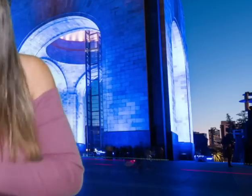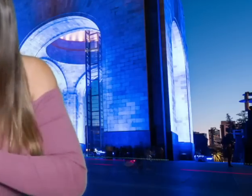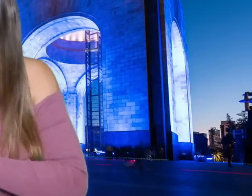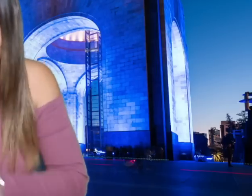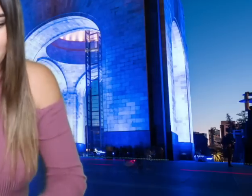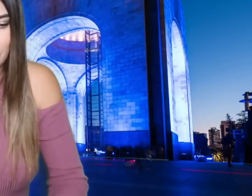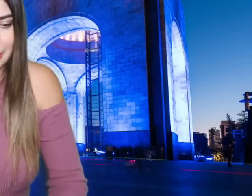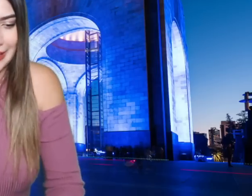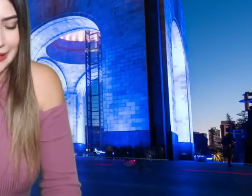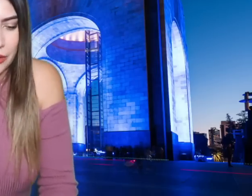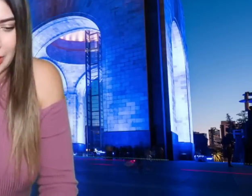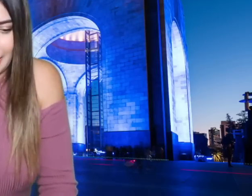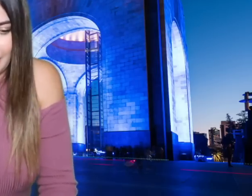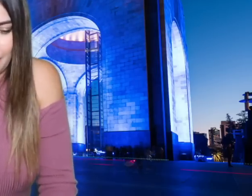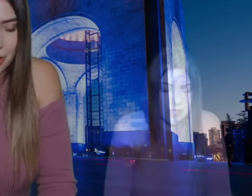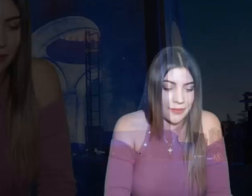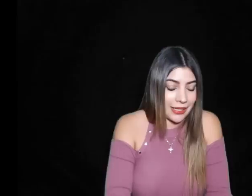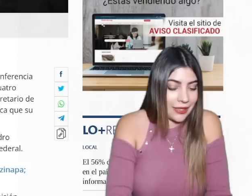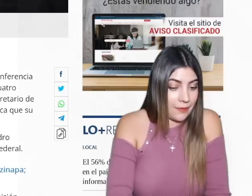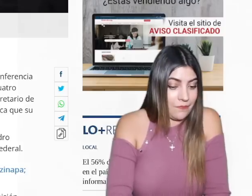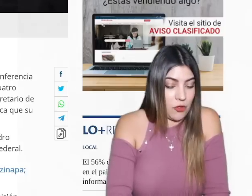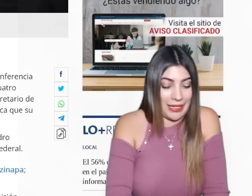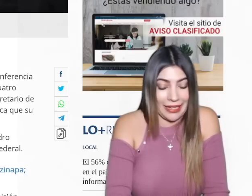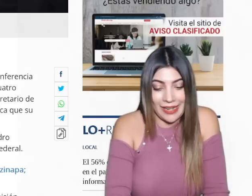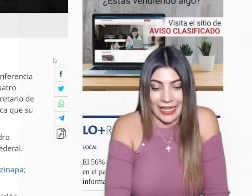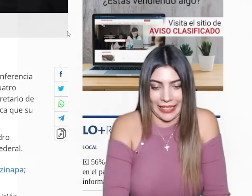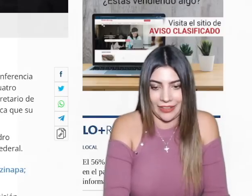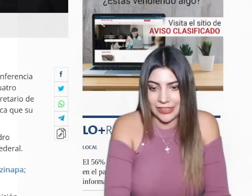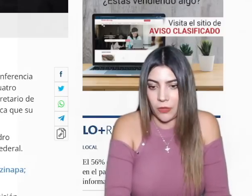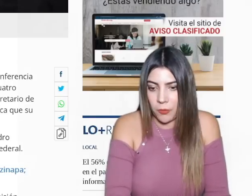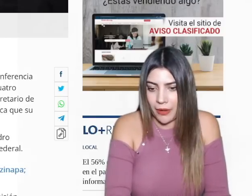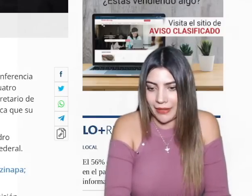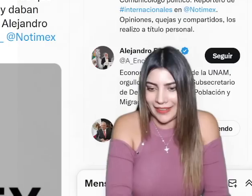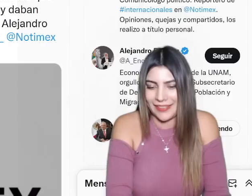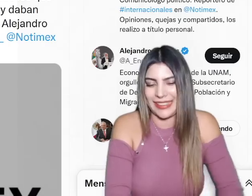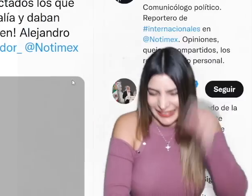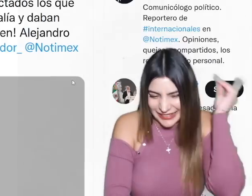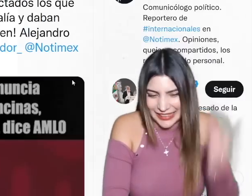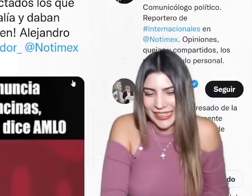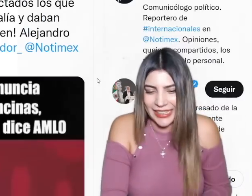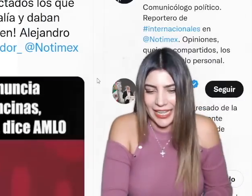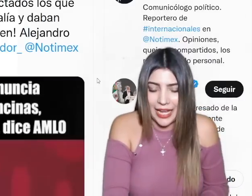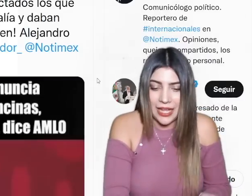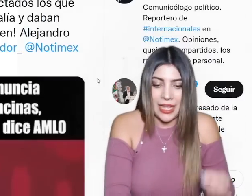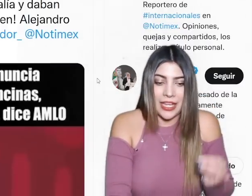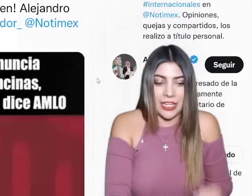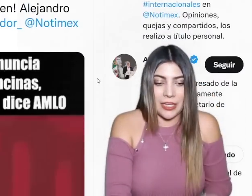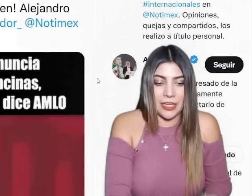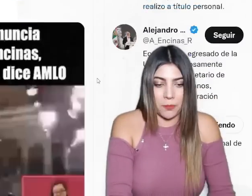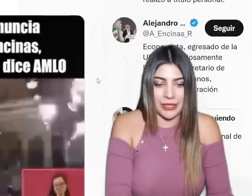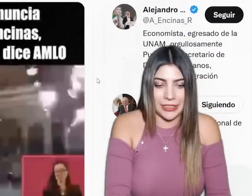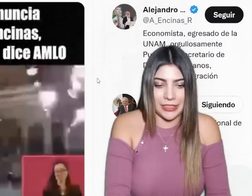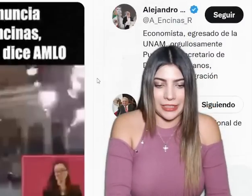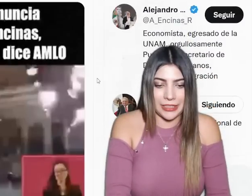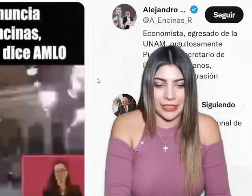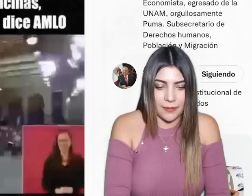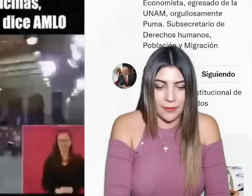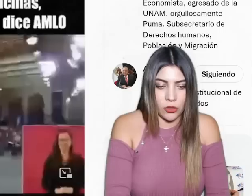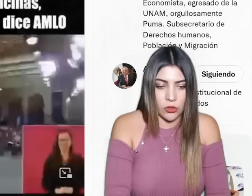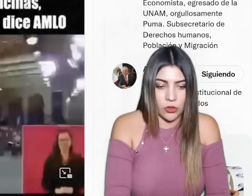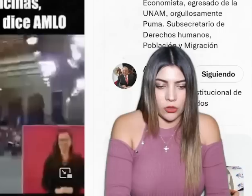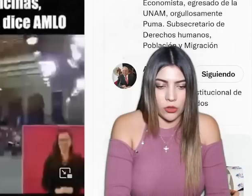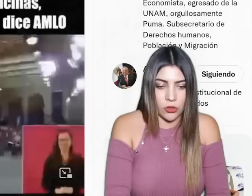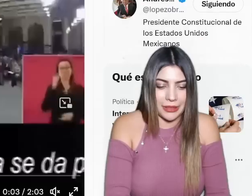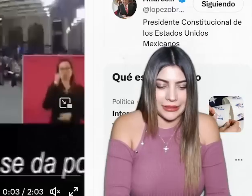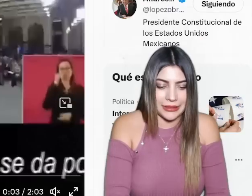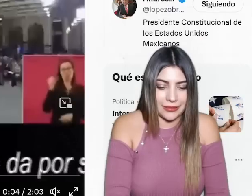Es una cosa, amigos, extraordinaria. A mí, de verdad, no me cabe en la cabeza cómo puede haber gente tan cínica. Y bueno, pues les quiero mostrar, amigos,